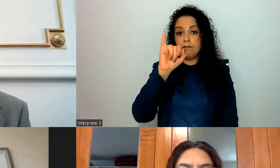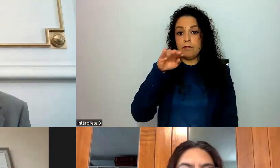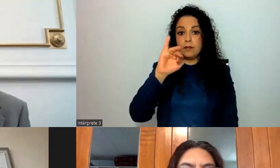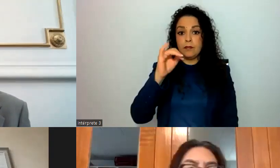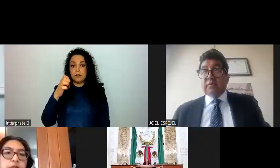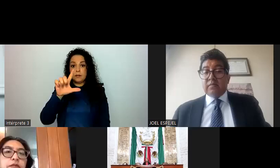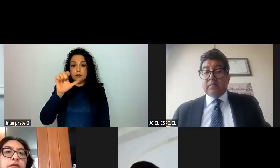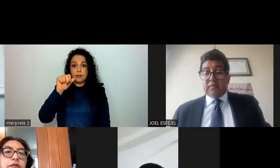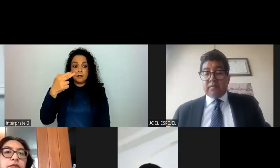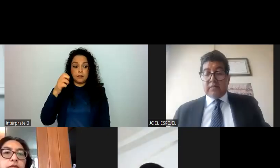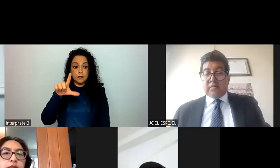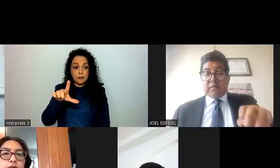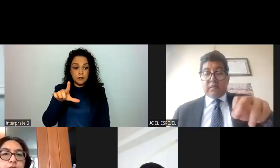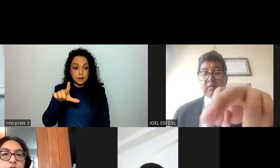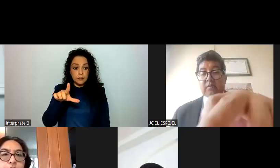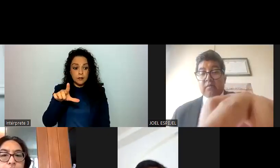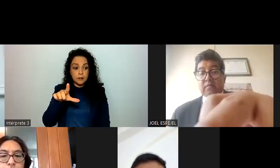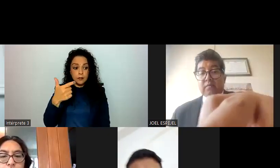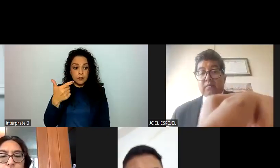Hola, ¿sí me escuchan?